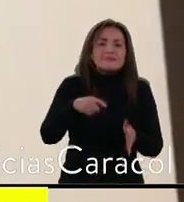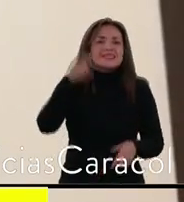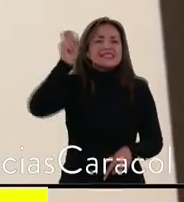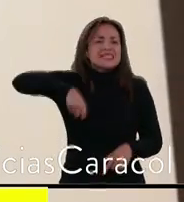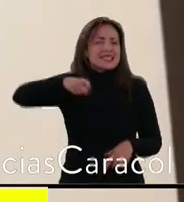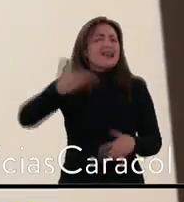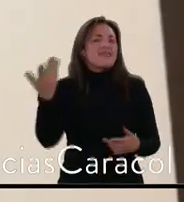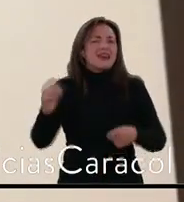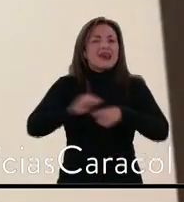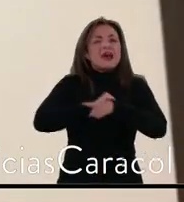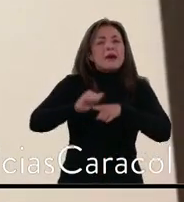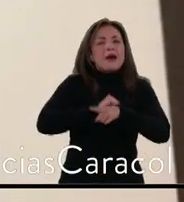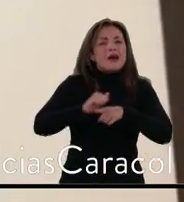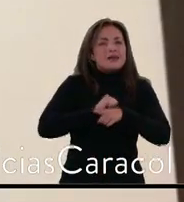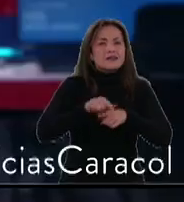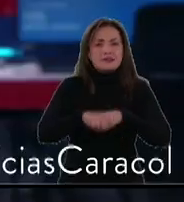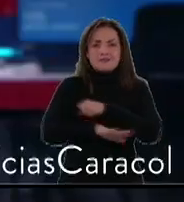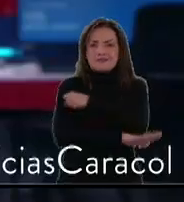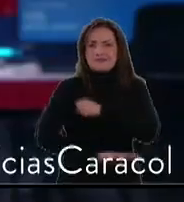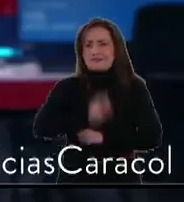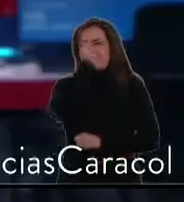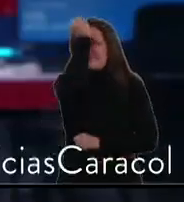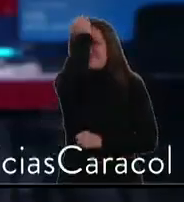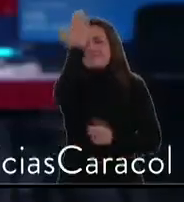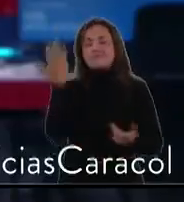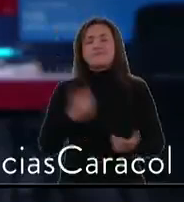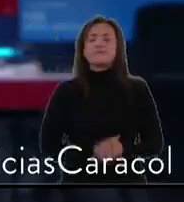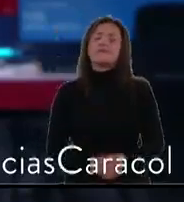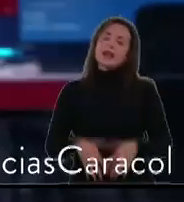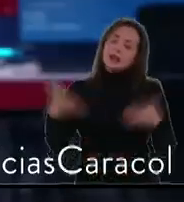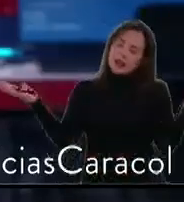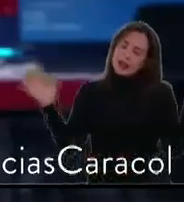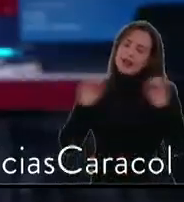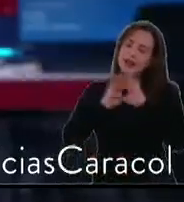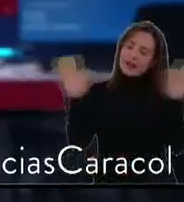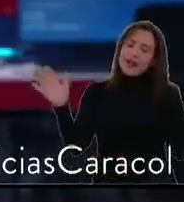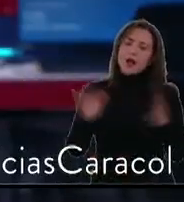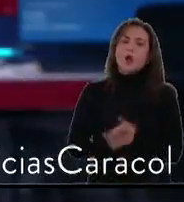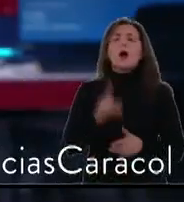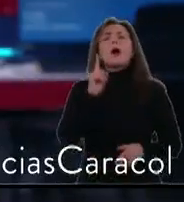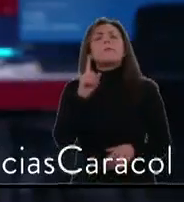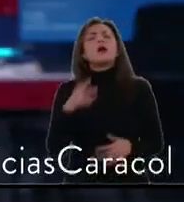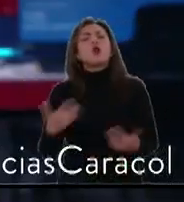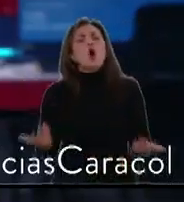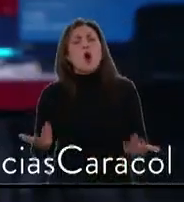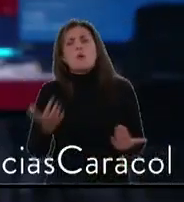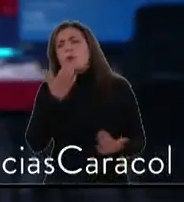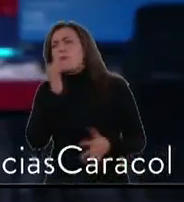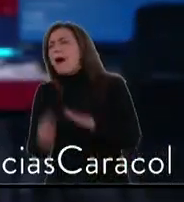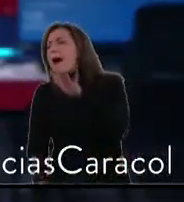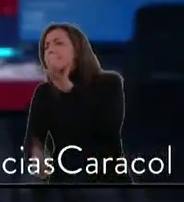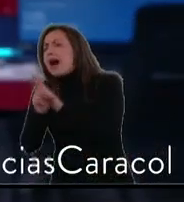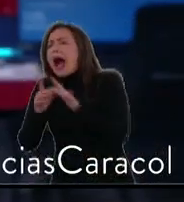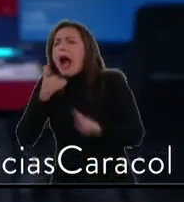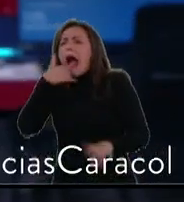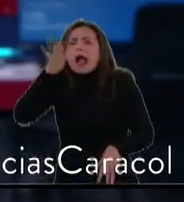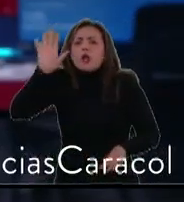en la formación de los estudiantes. Claro, es necesaria. Pero, ¿cómo están preparados ante eventuales contagios, director?